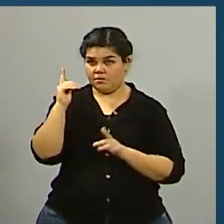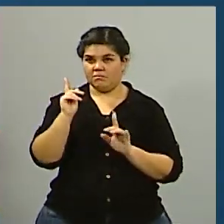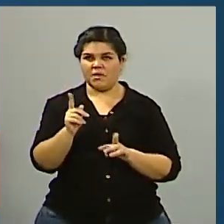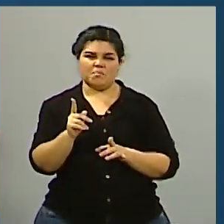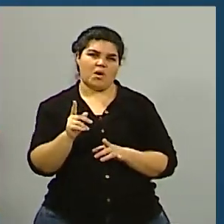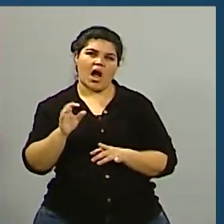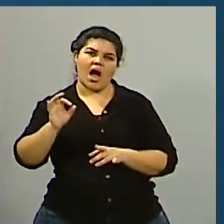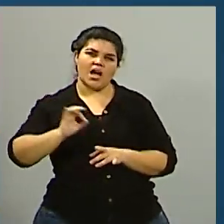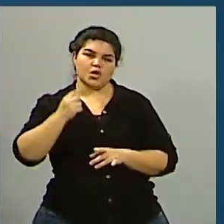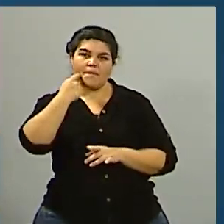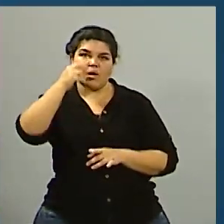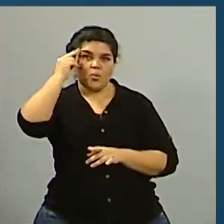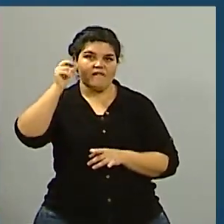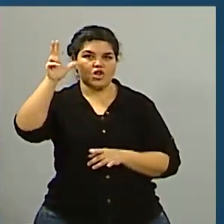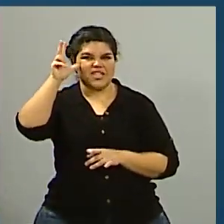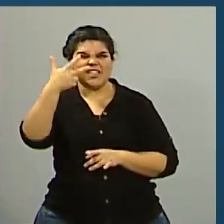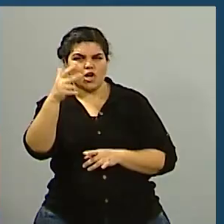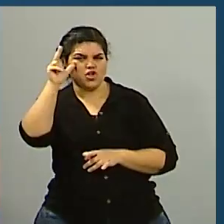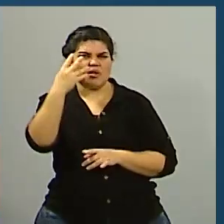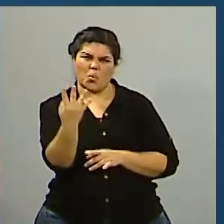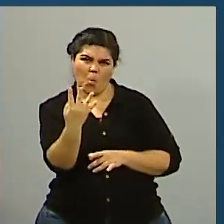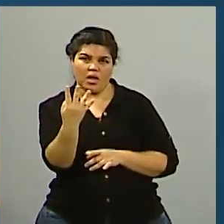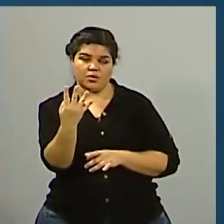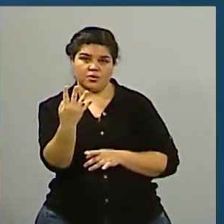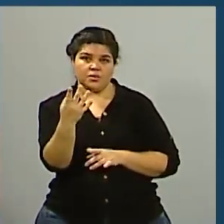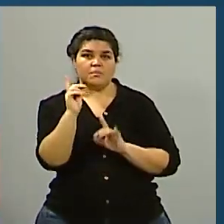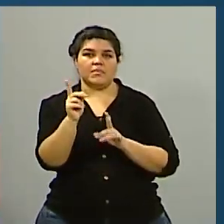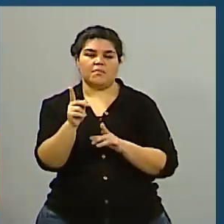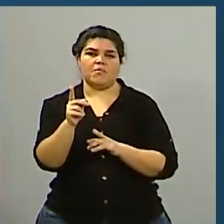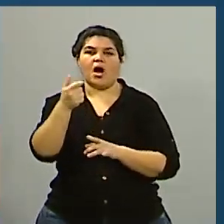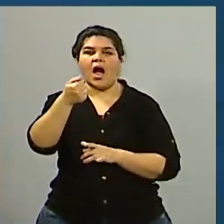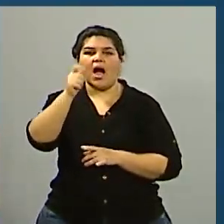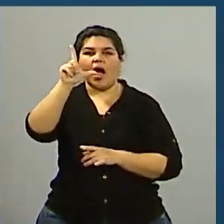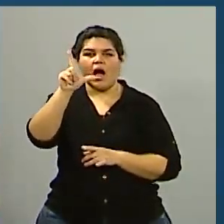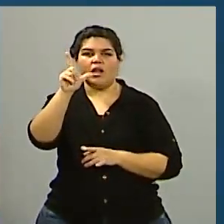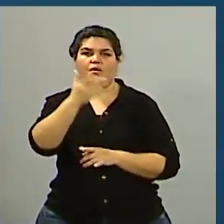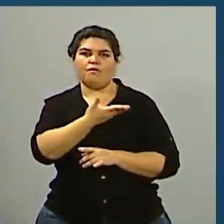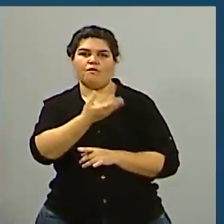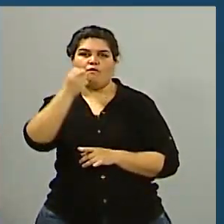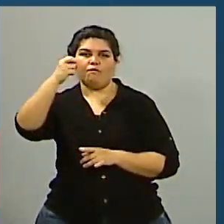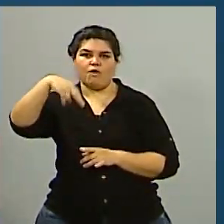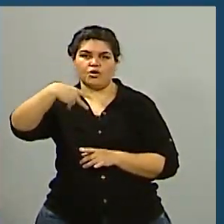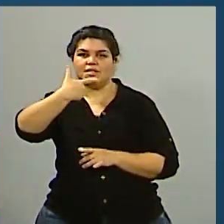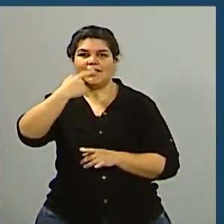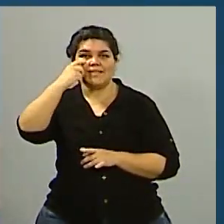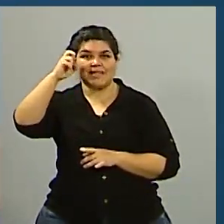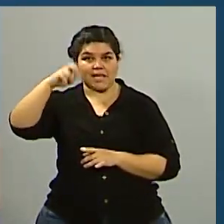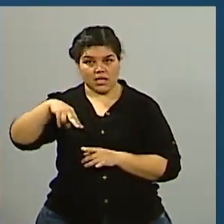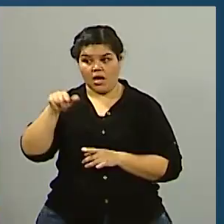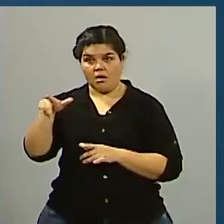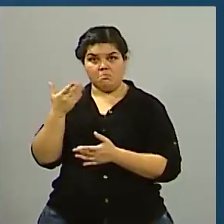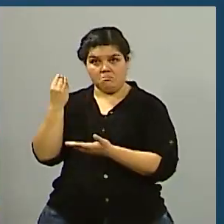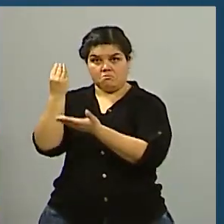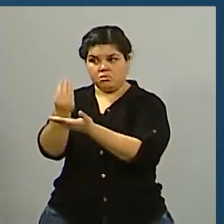con 83, 84, con Alfonsín, ¿no es cierto? Con los planes, con la caja PAM, ¿se acuerdan? Sí. Y después ya en el año 2001, 2002,